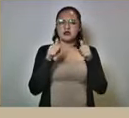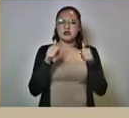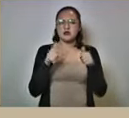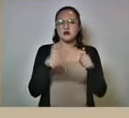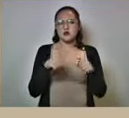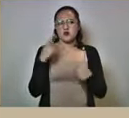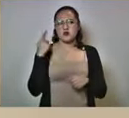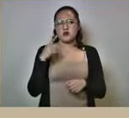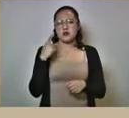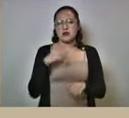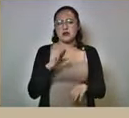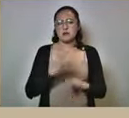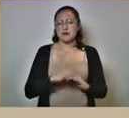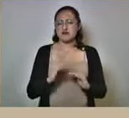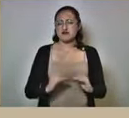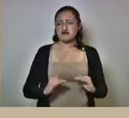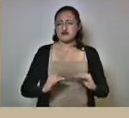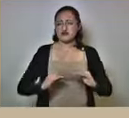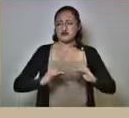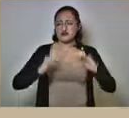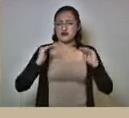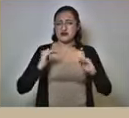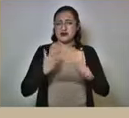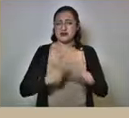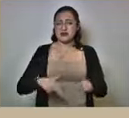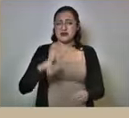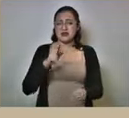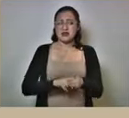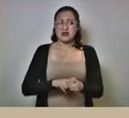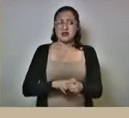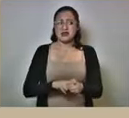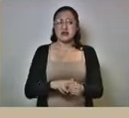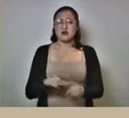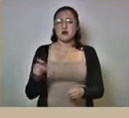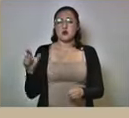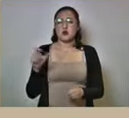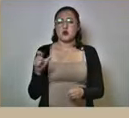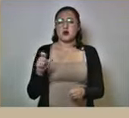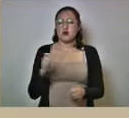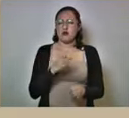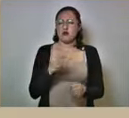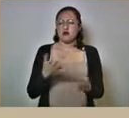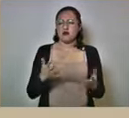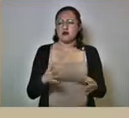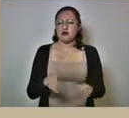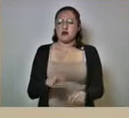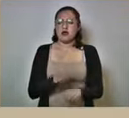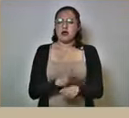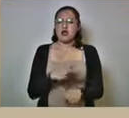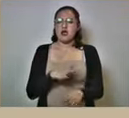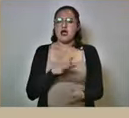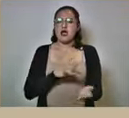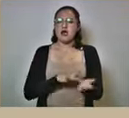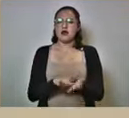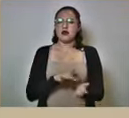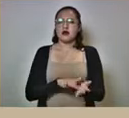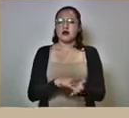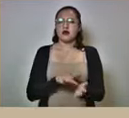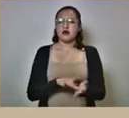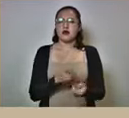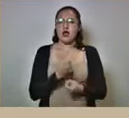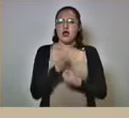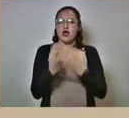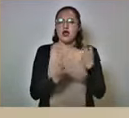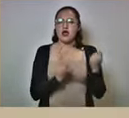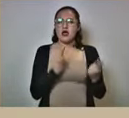la etapa más crítica en demanda hospitalaria? Y si ya ha habido hasta ahora apoyos funerarios solicitados por